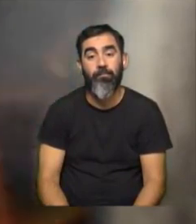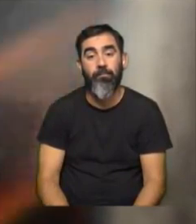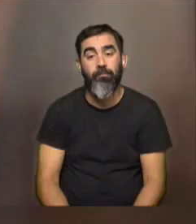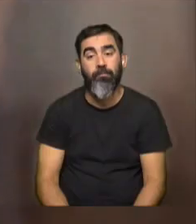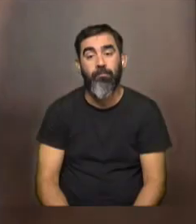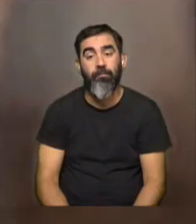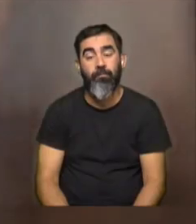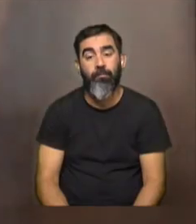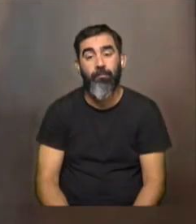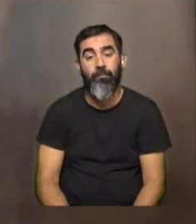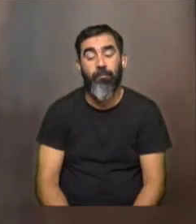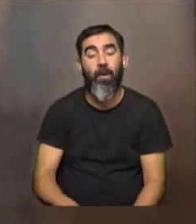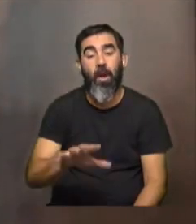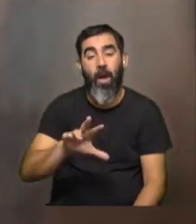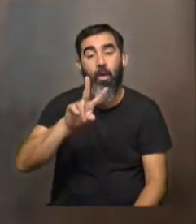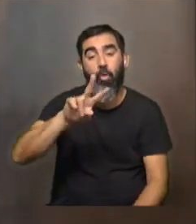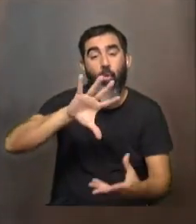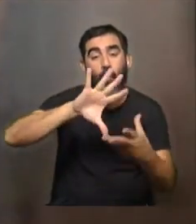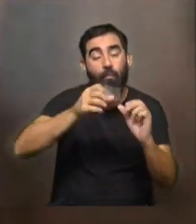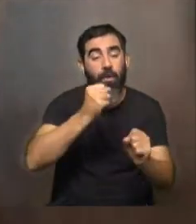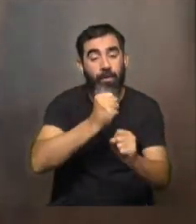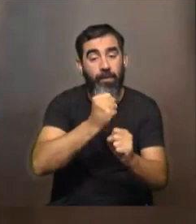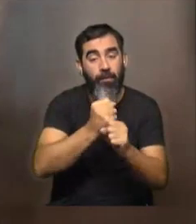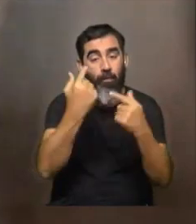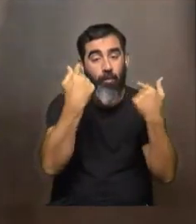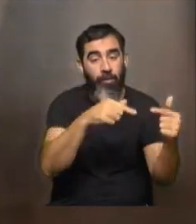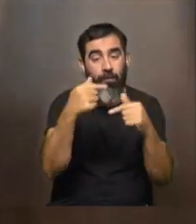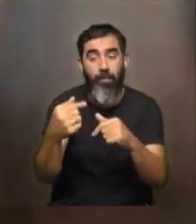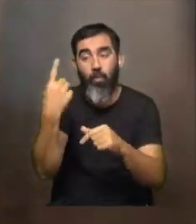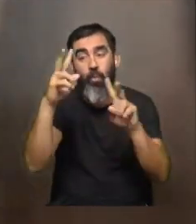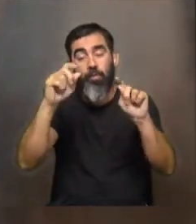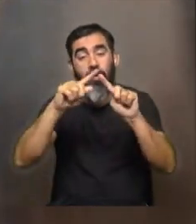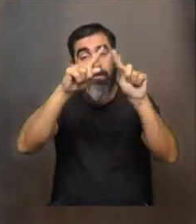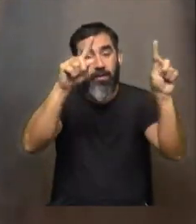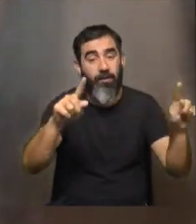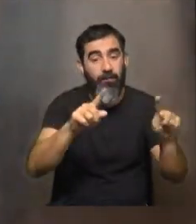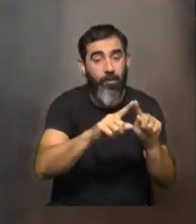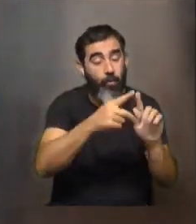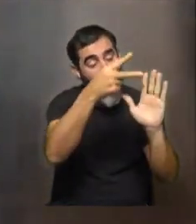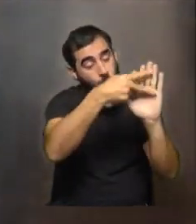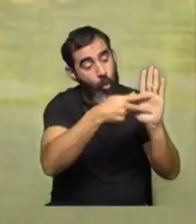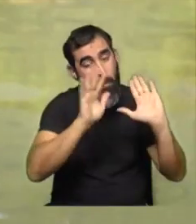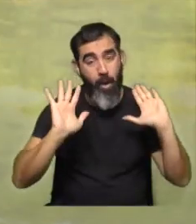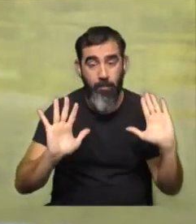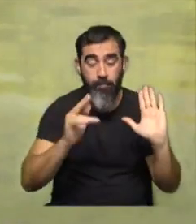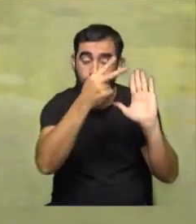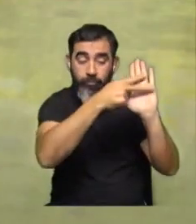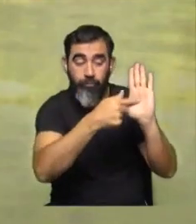Vemos como dos líneas distintas de trabajo que podemos seguir. Una es la certificación, que es decir, me pego a la norma y bueno, de acuerdo a esta